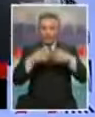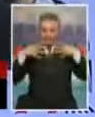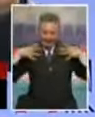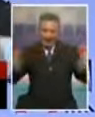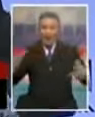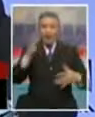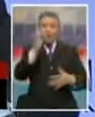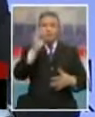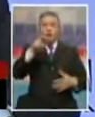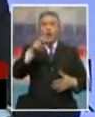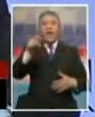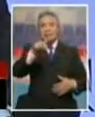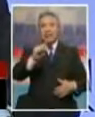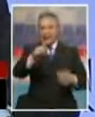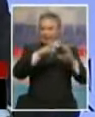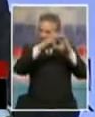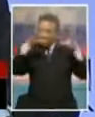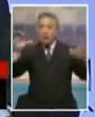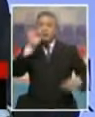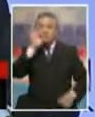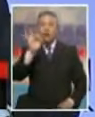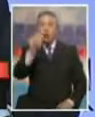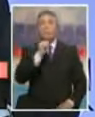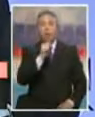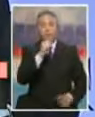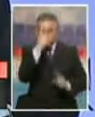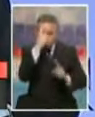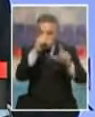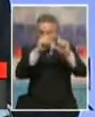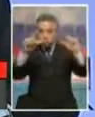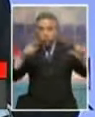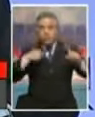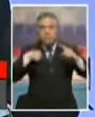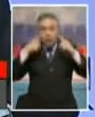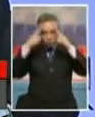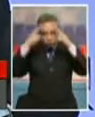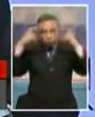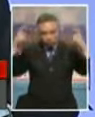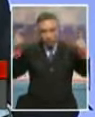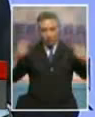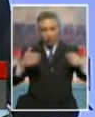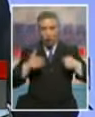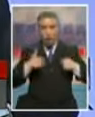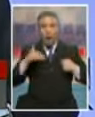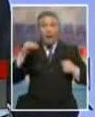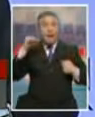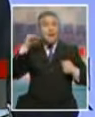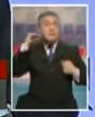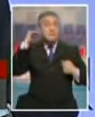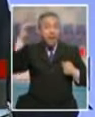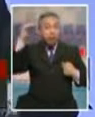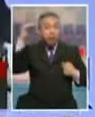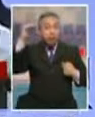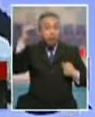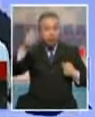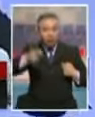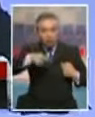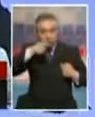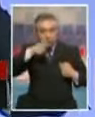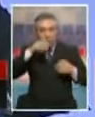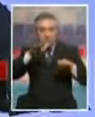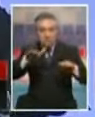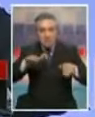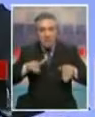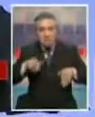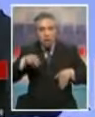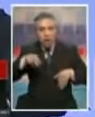todos, ricos y pobres. Una frase, mi sueño, es que el patrón, almuerce en el mismo lugar donde almuerza la nana. Es un encuentro